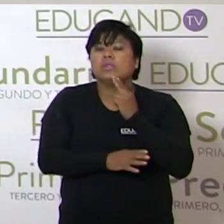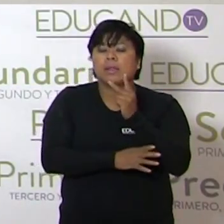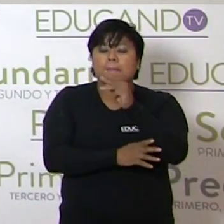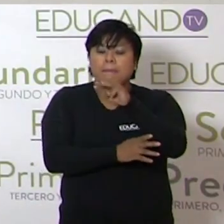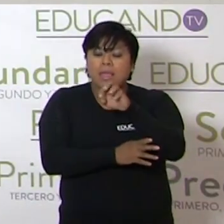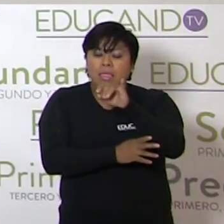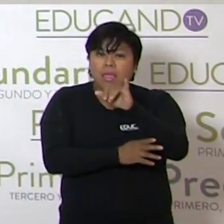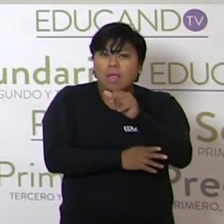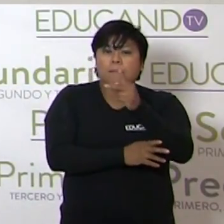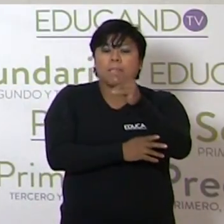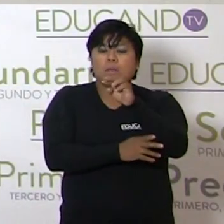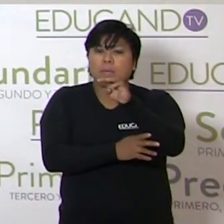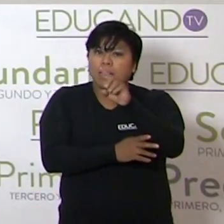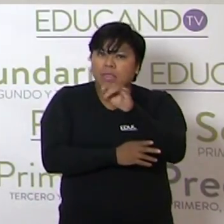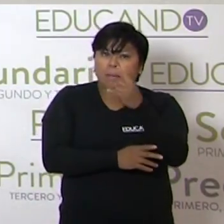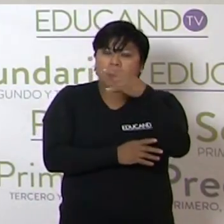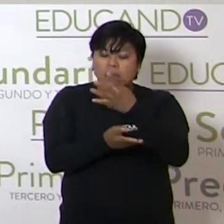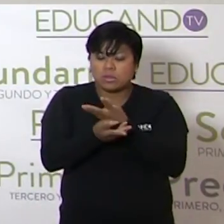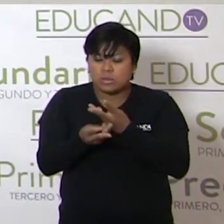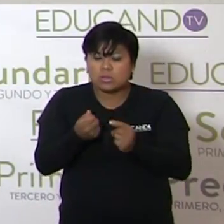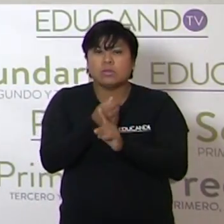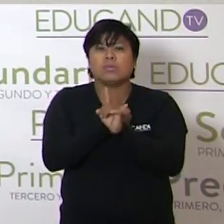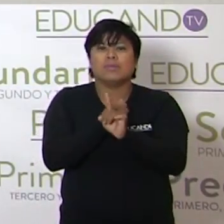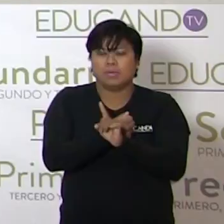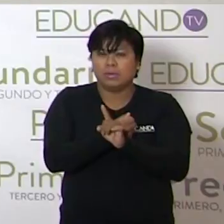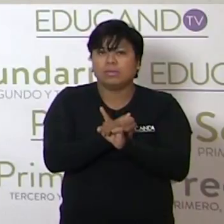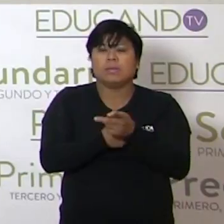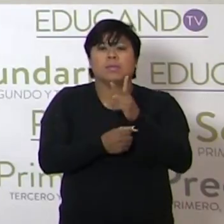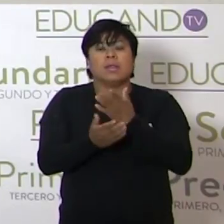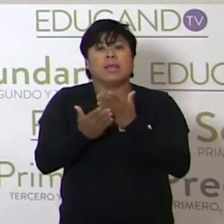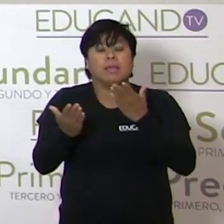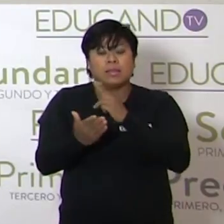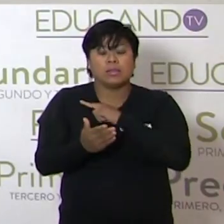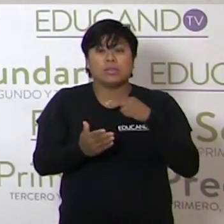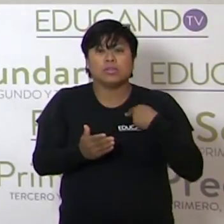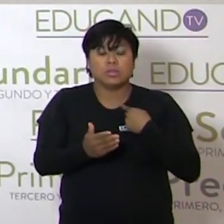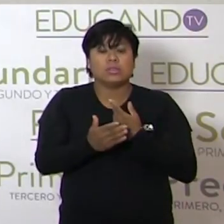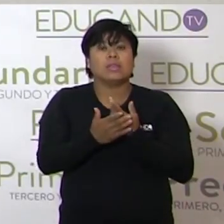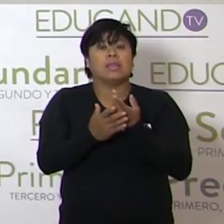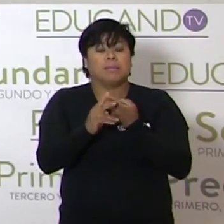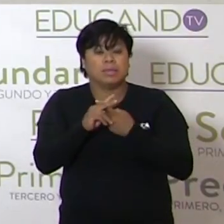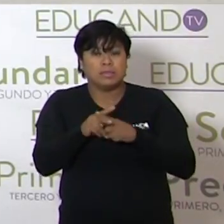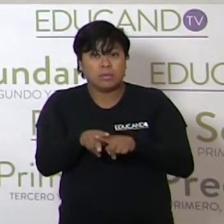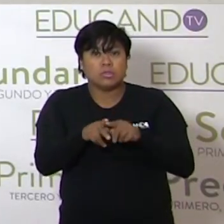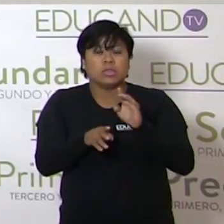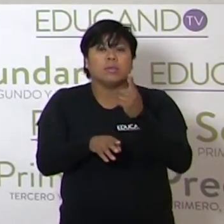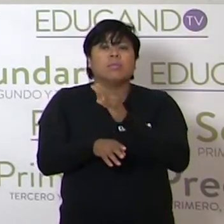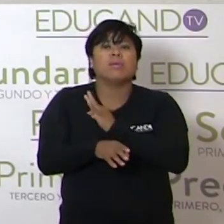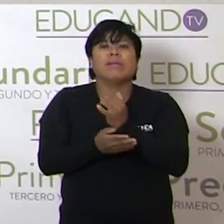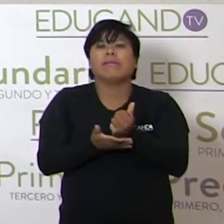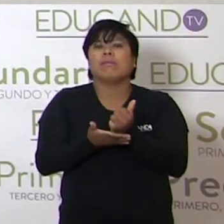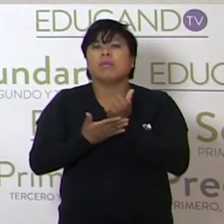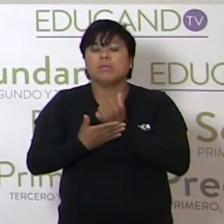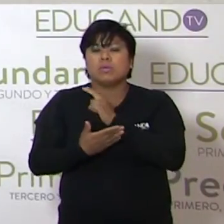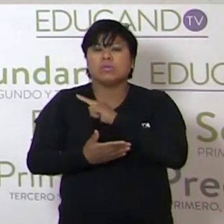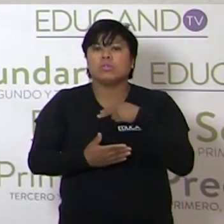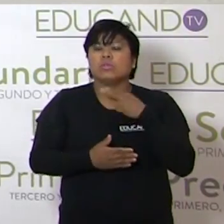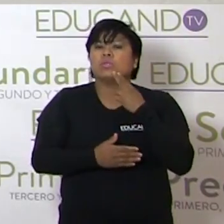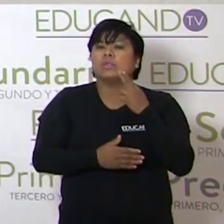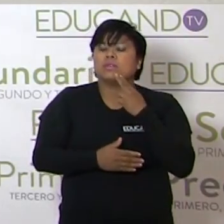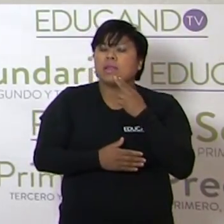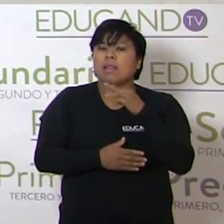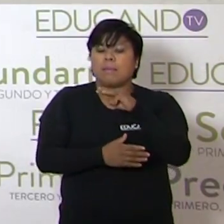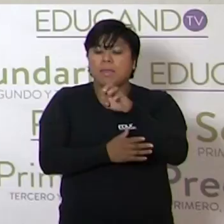en la resolución de problemas. Pero antes de que empecemos a ver en qué problemas pueden ayudarnos utilizar la media